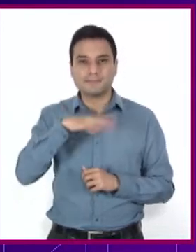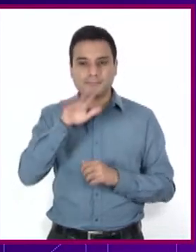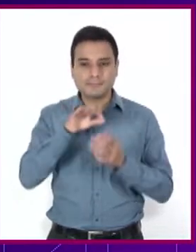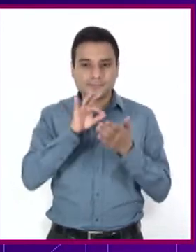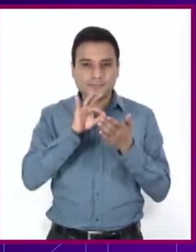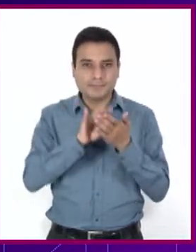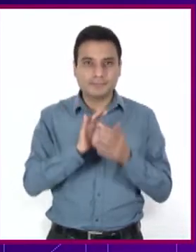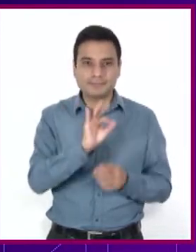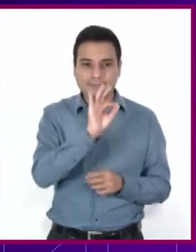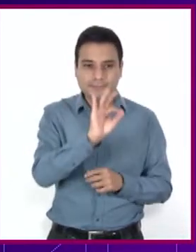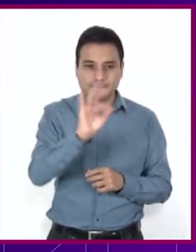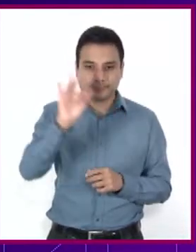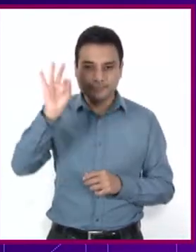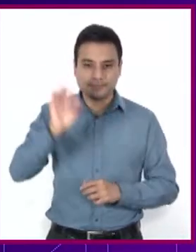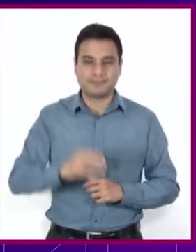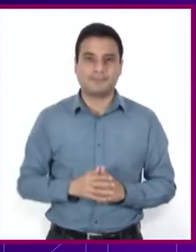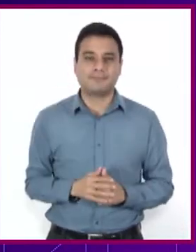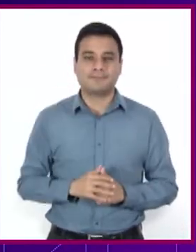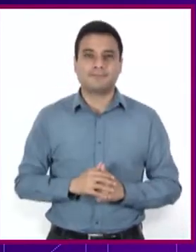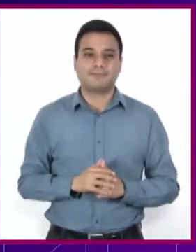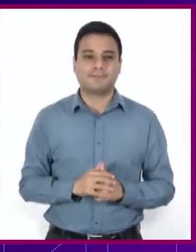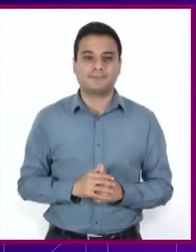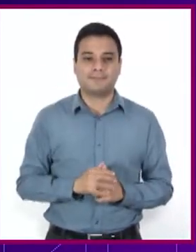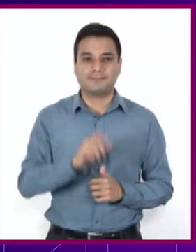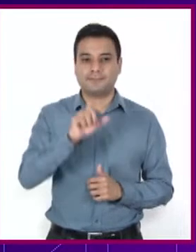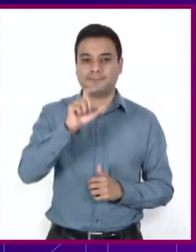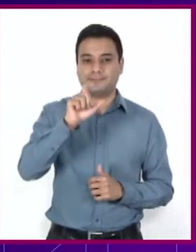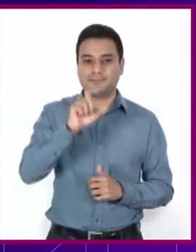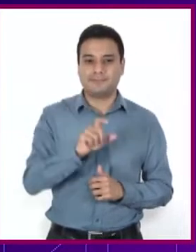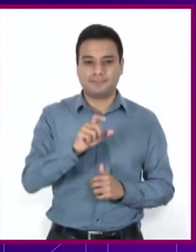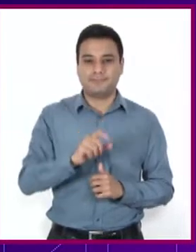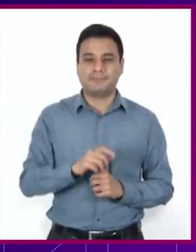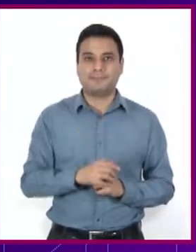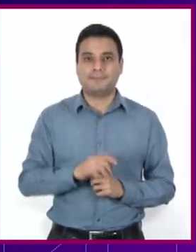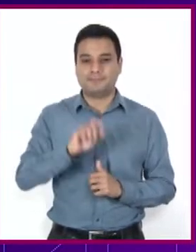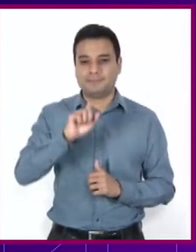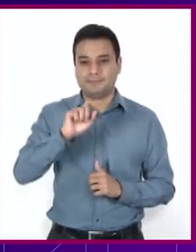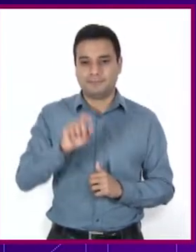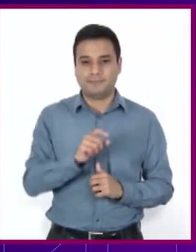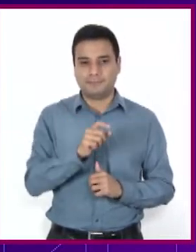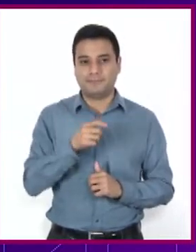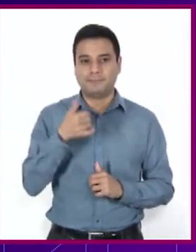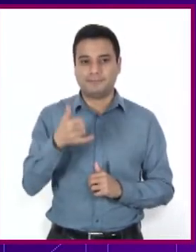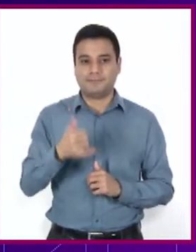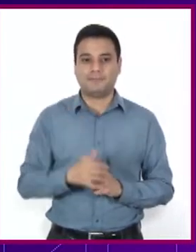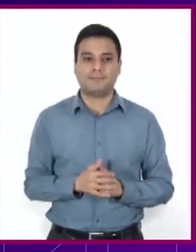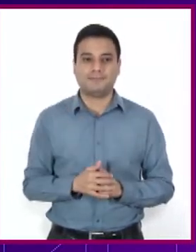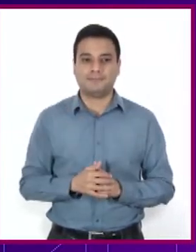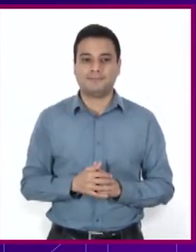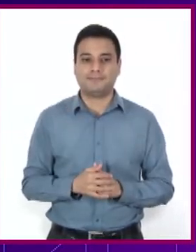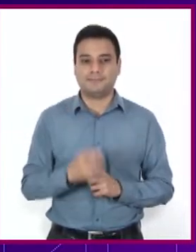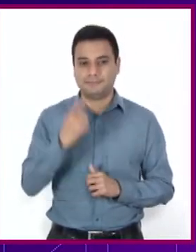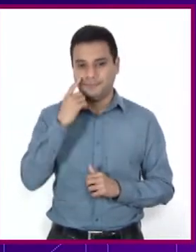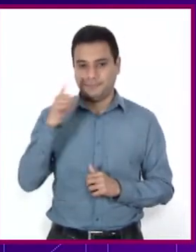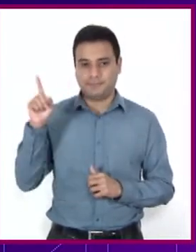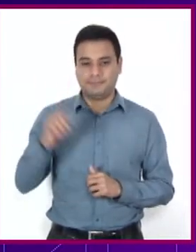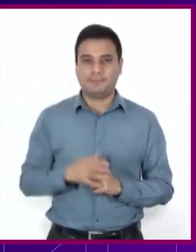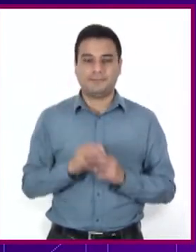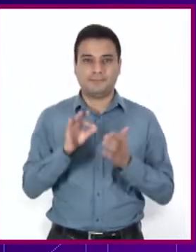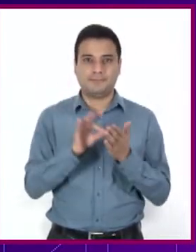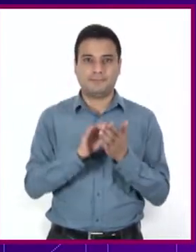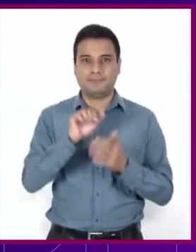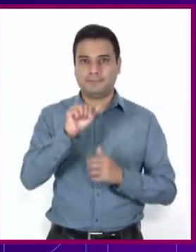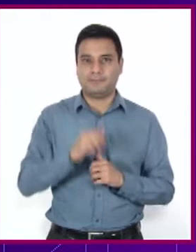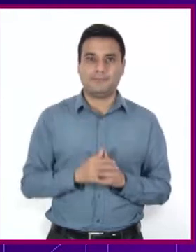coordenados o coordenadas X, Y que obtuvimos en la tabulación. Ubiquemos el punto A,